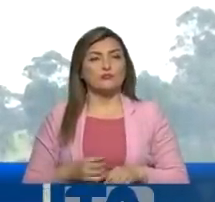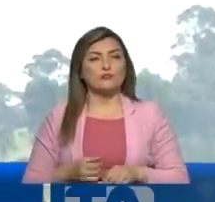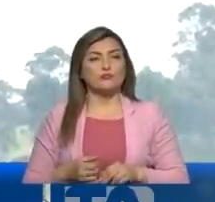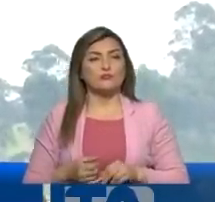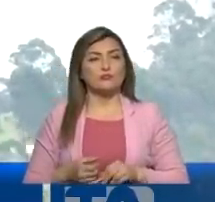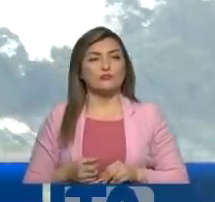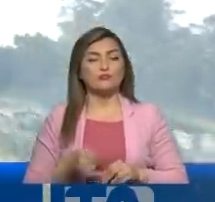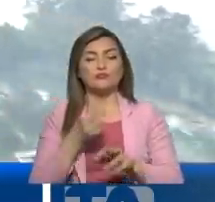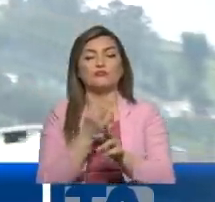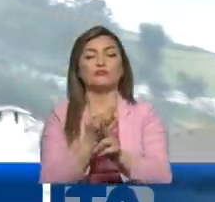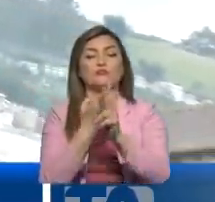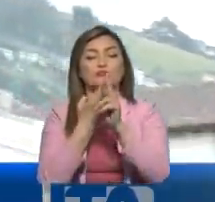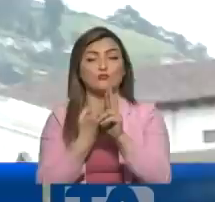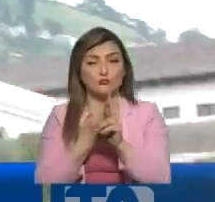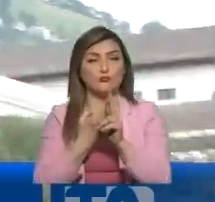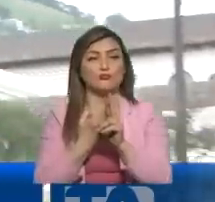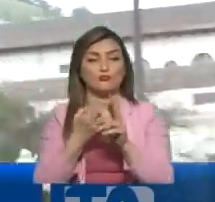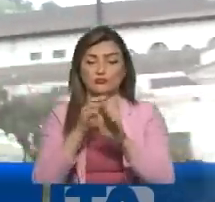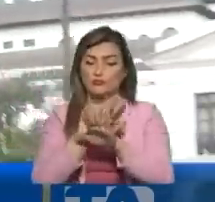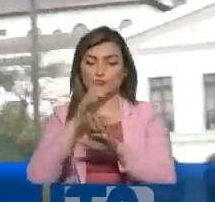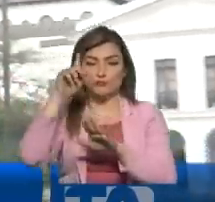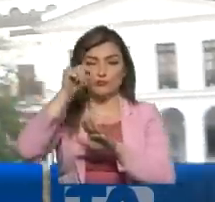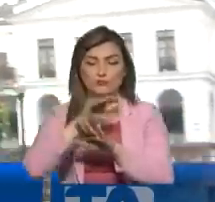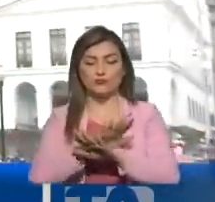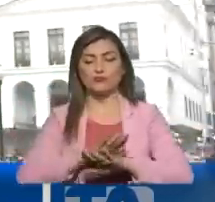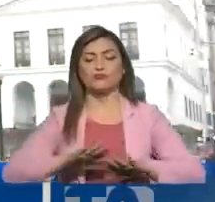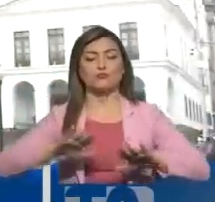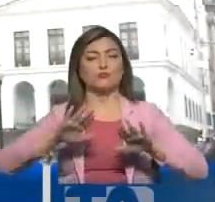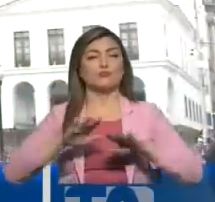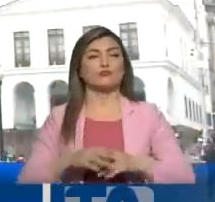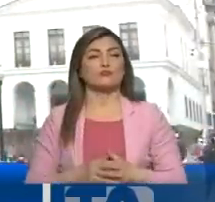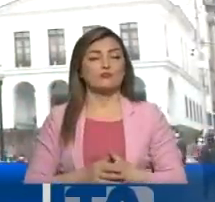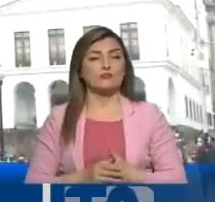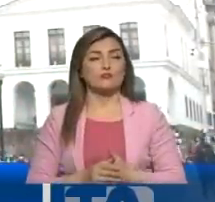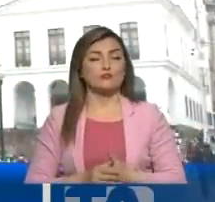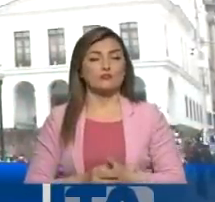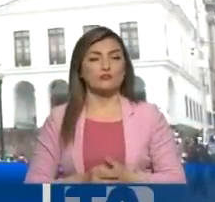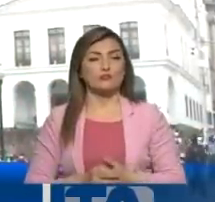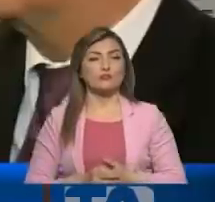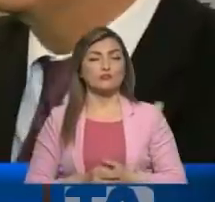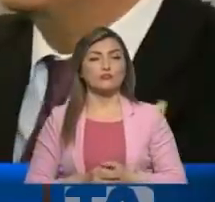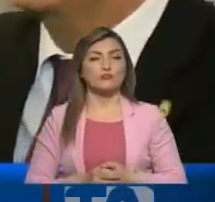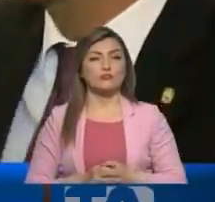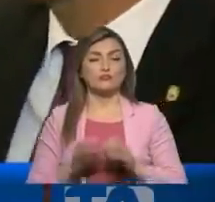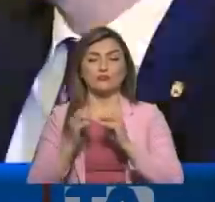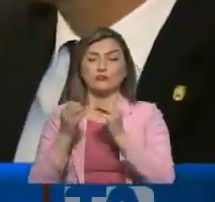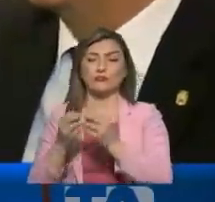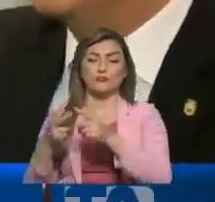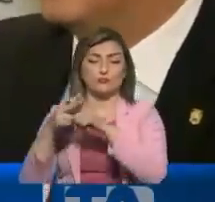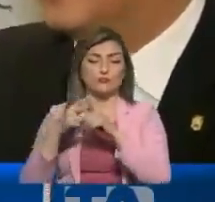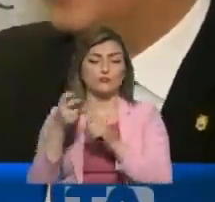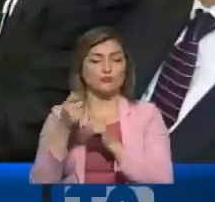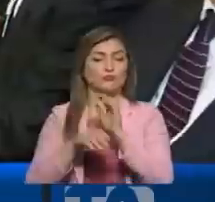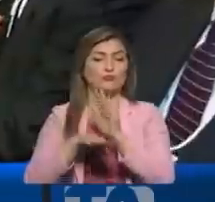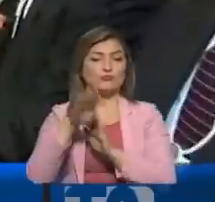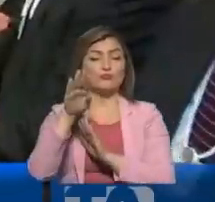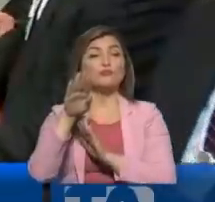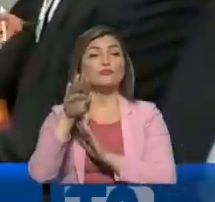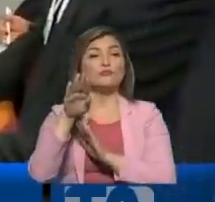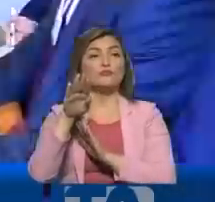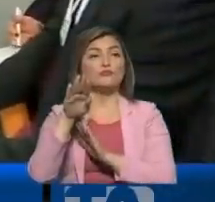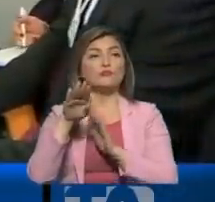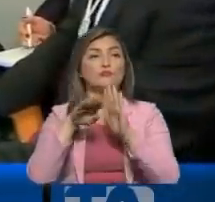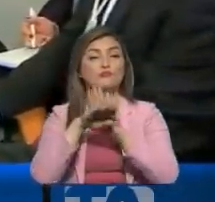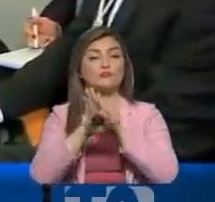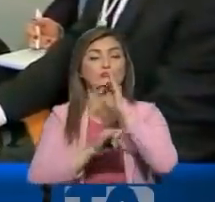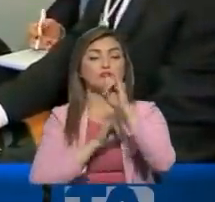dado como resultado que al finalizar este gobierno, los acreedores del Ecuador ya no sean mayoritariamente